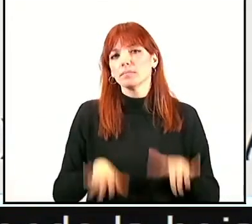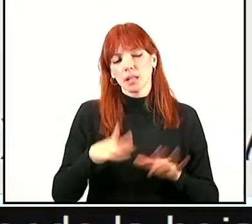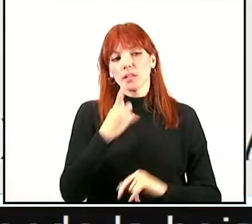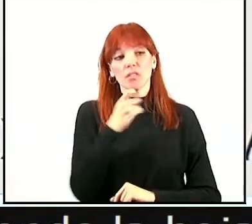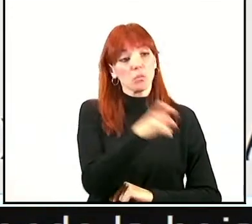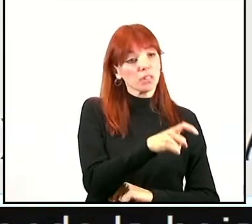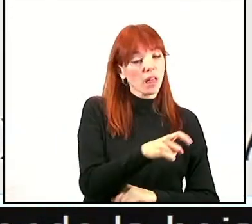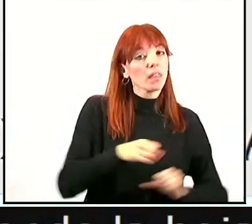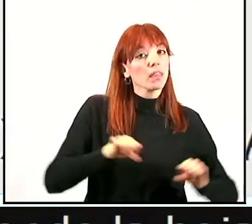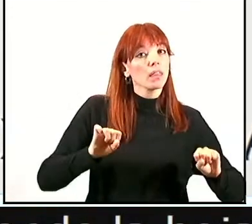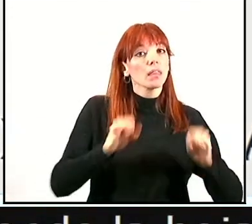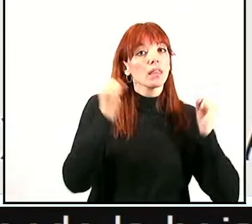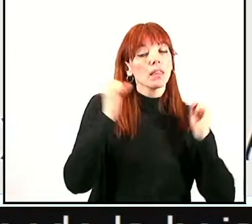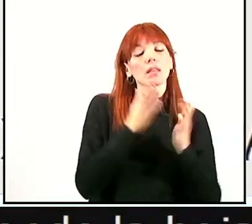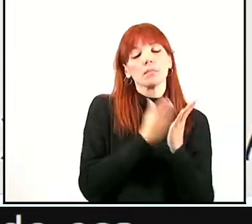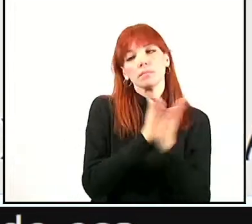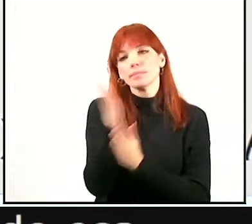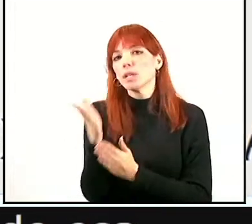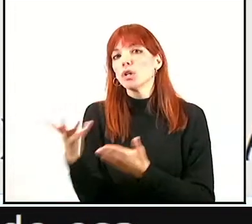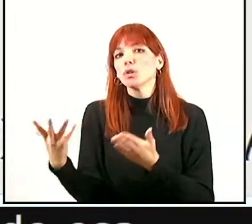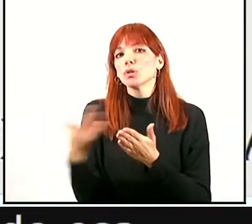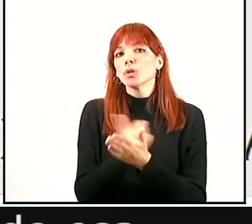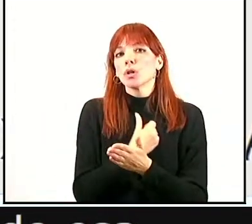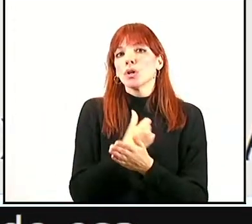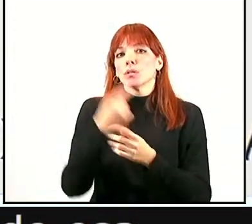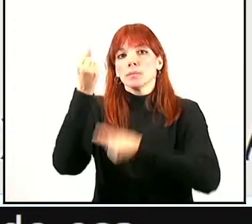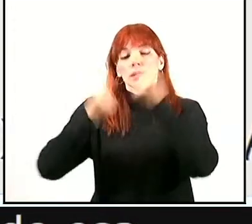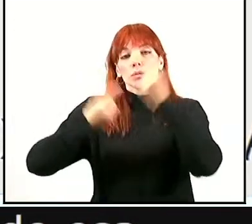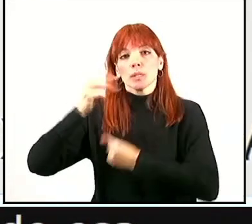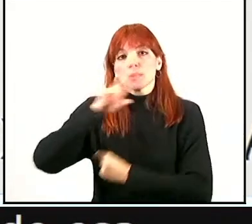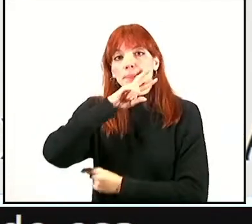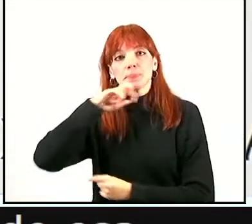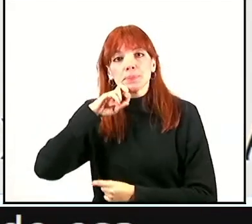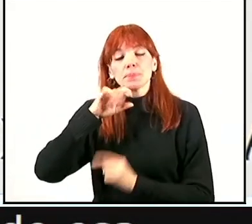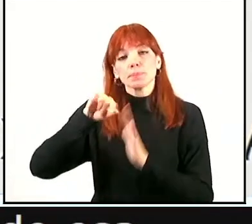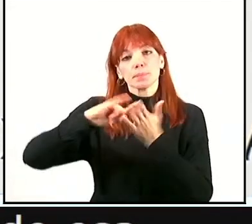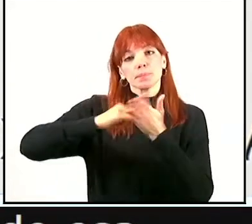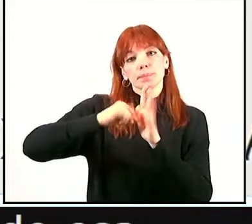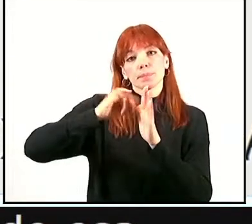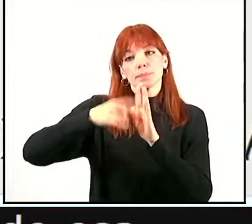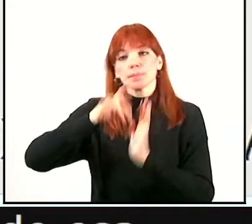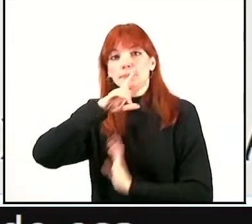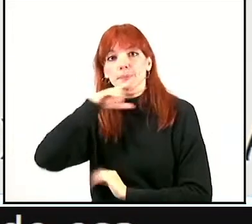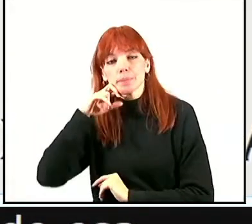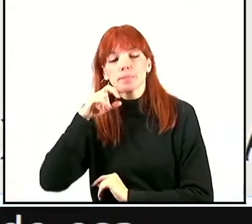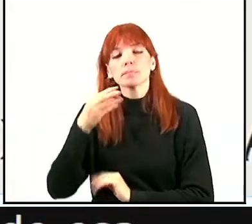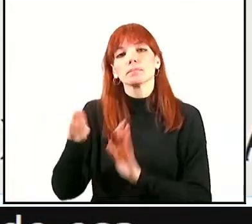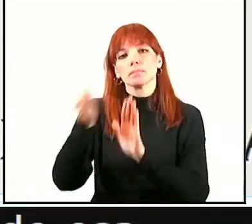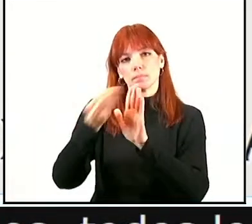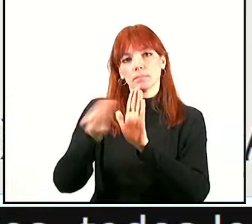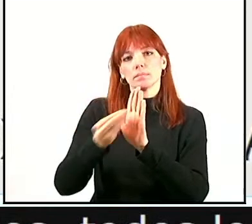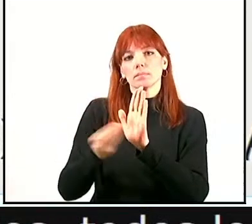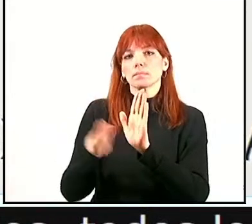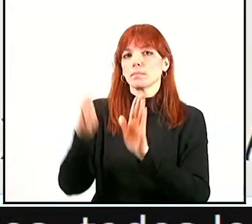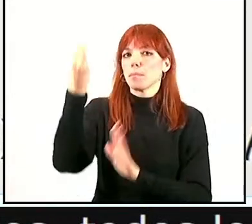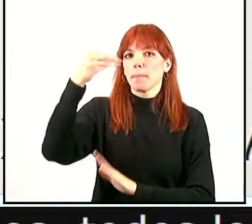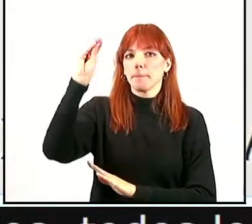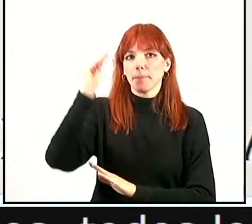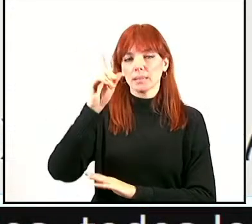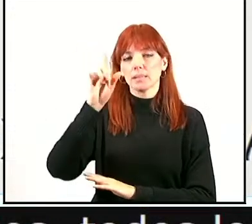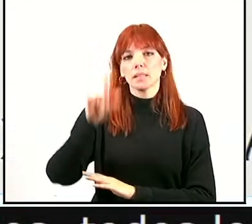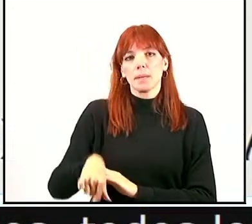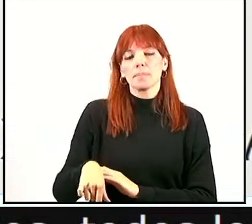dificultad, todos los ejercicios presupuestarios, todos los proyectos de ley de esta legislatura han incrementado el presupuesto de la Agencia Extremeña